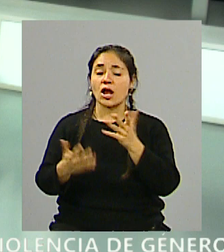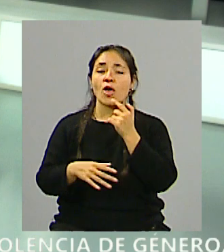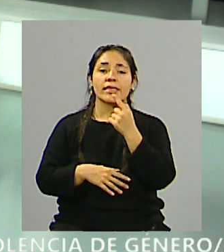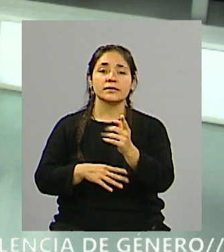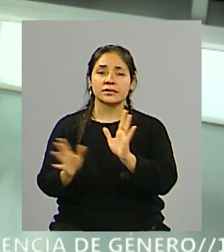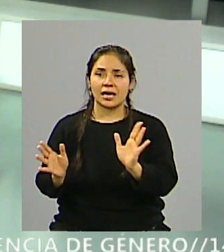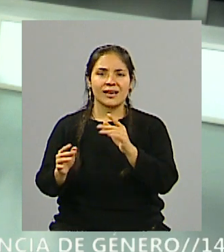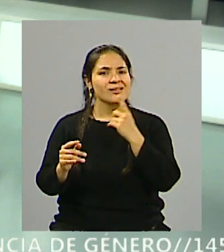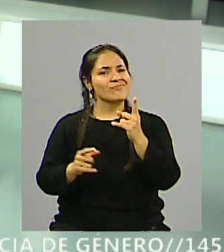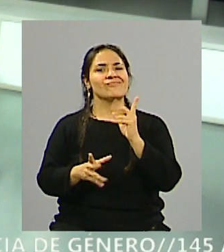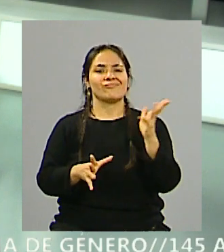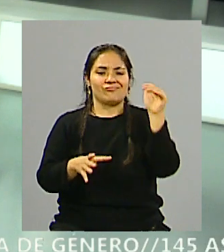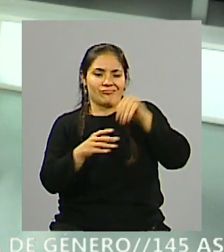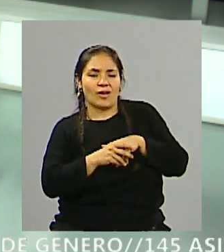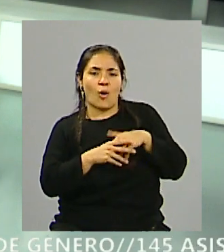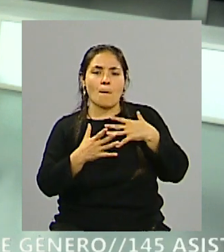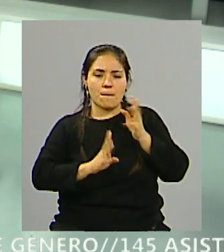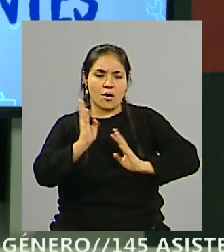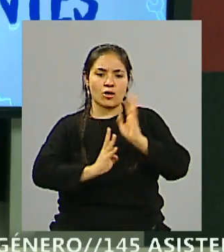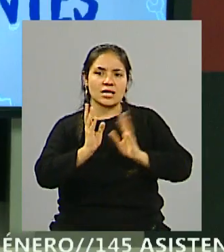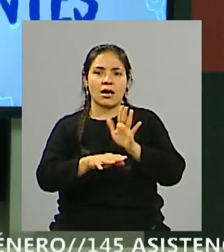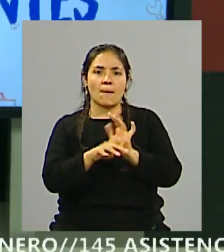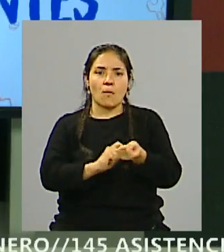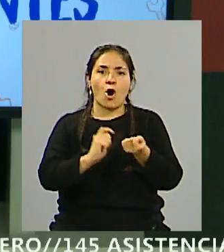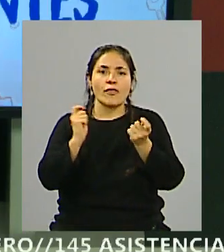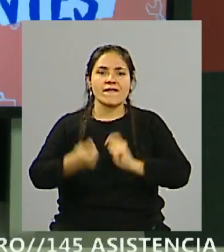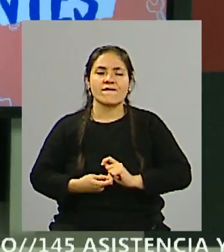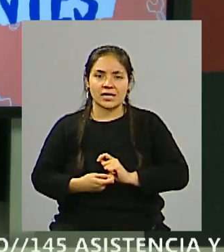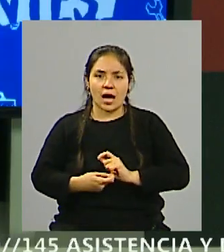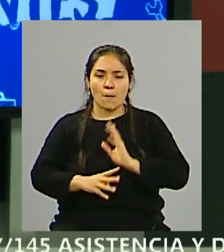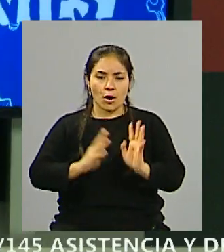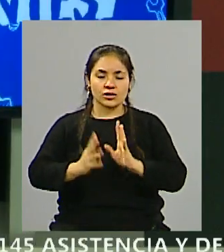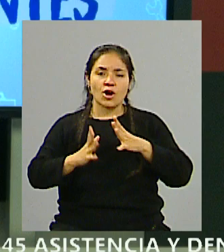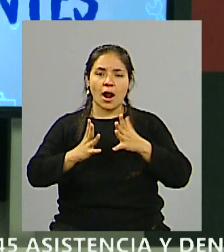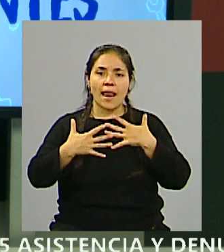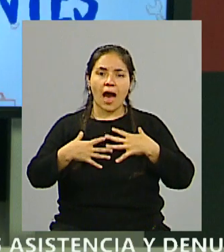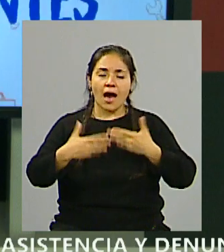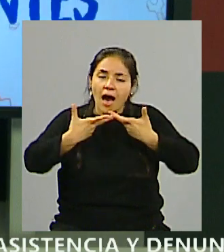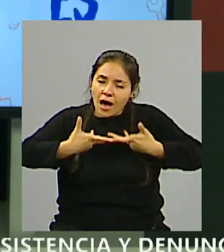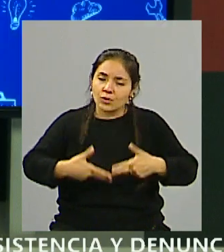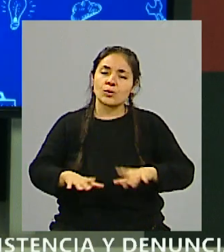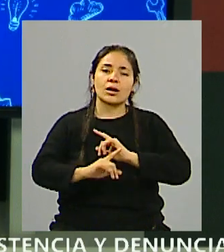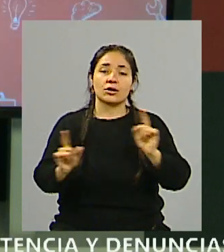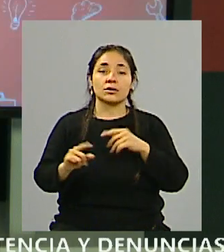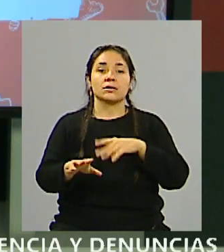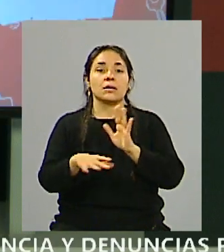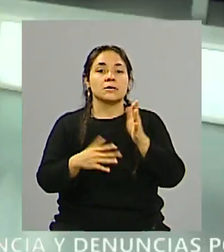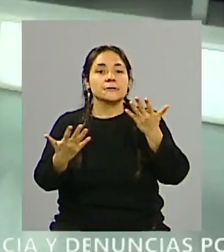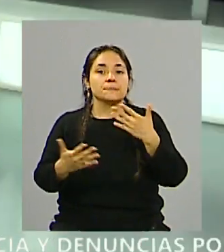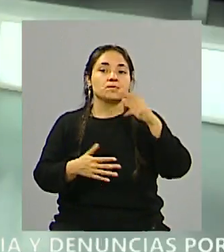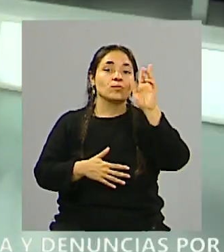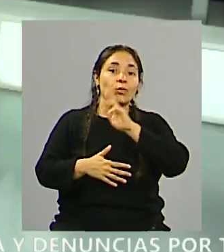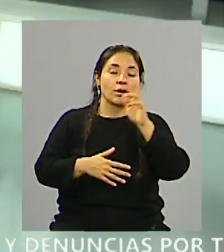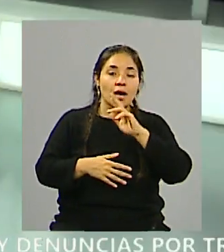interviene un proceso sexual y al intervenirlo lo modifica, ¿sí? Entonces ya eso va generando posibilidades de que la mujer no